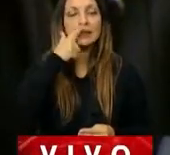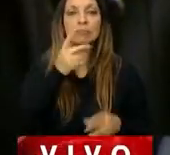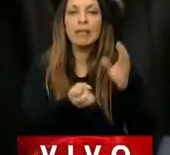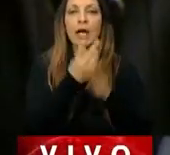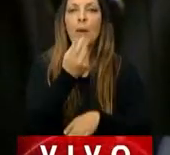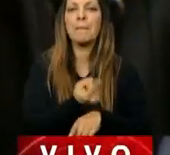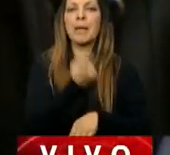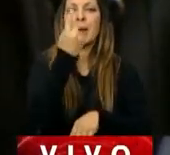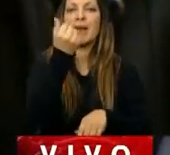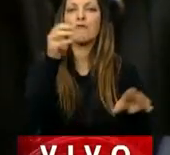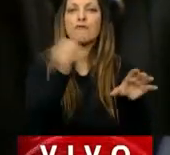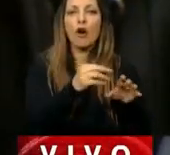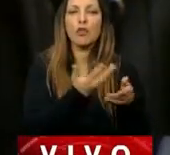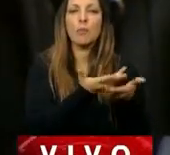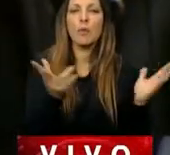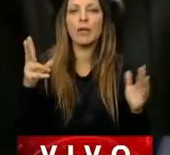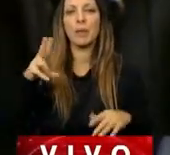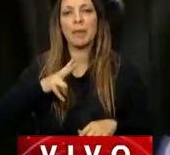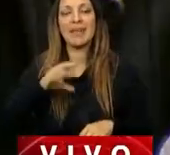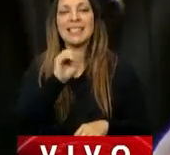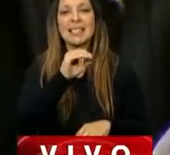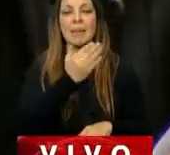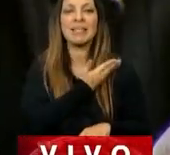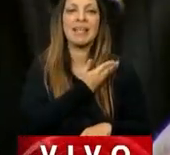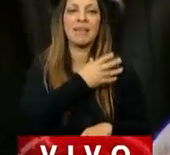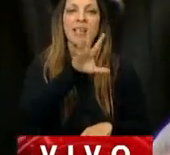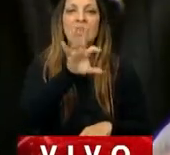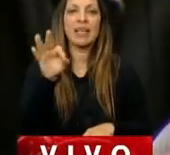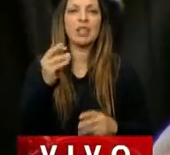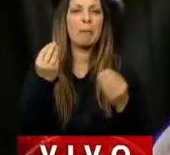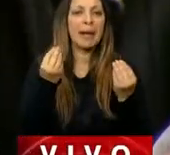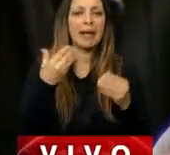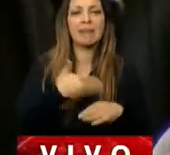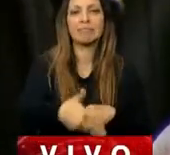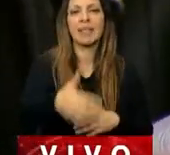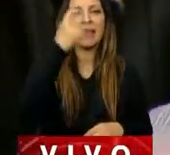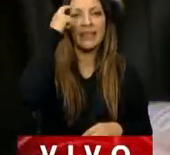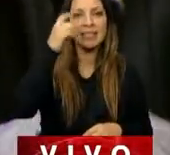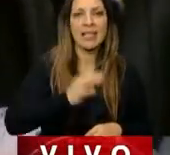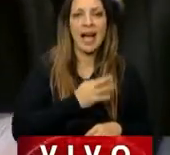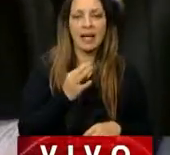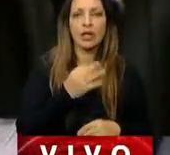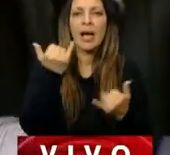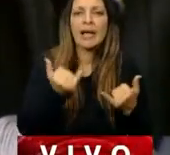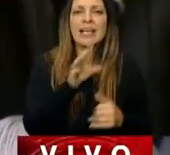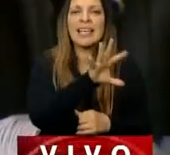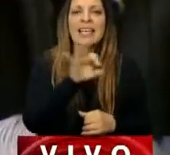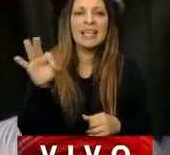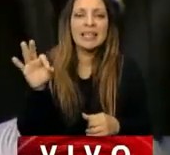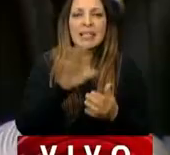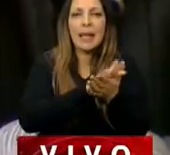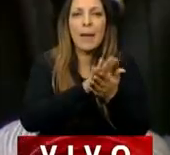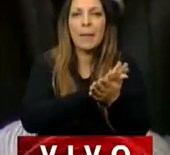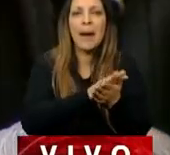fondo público-privado que se llama Santa Fe 500 para que en los próximos 10 años tengamos 500 startups de